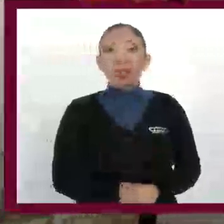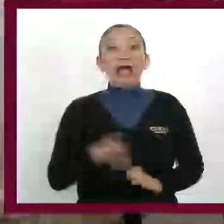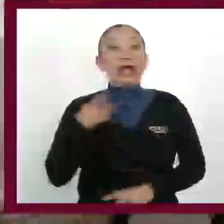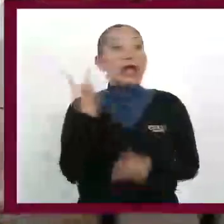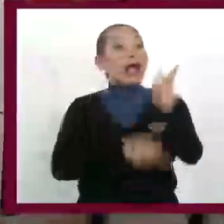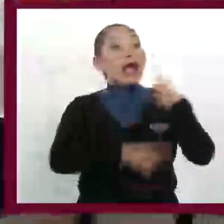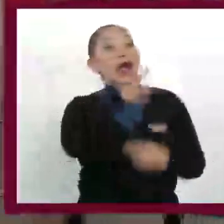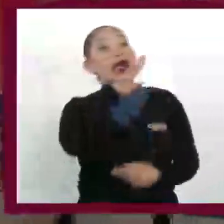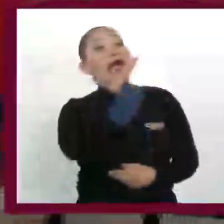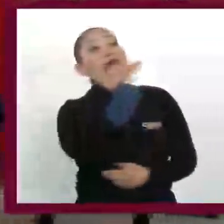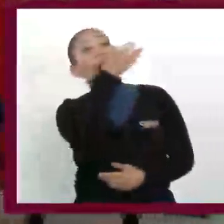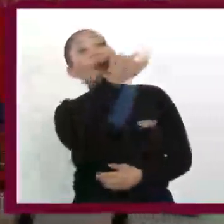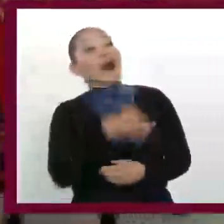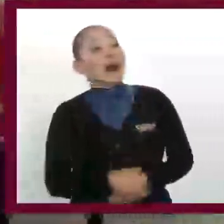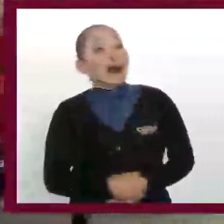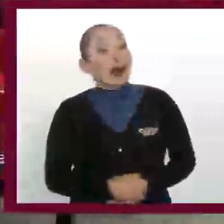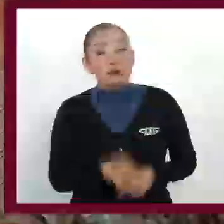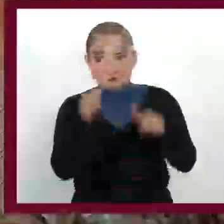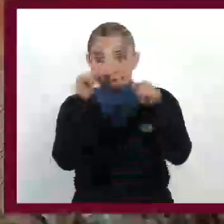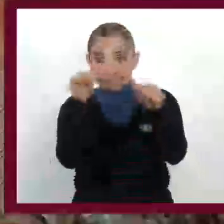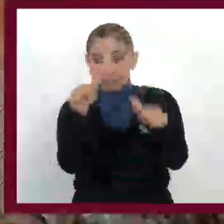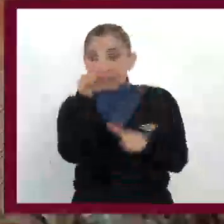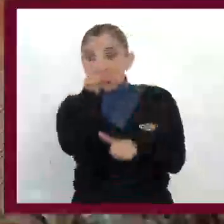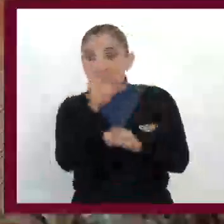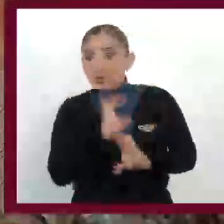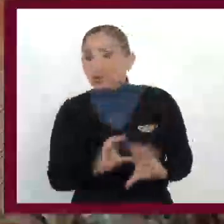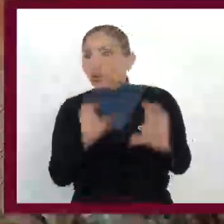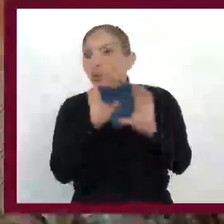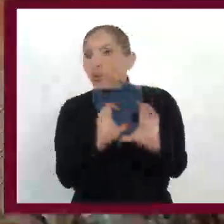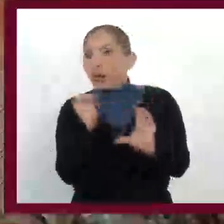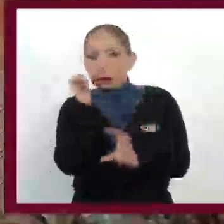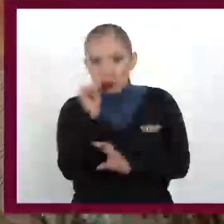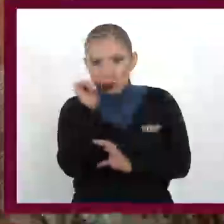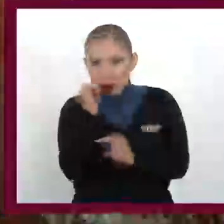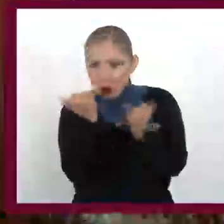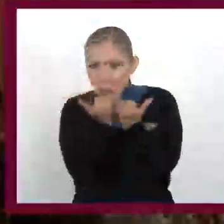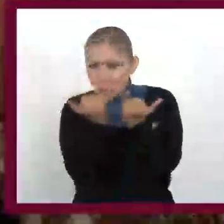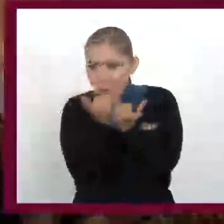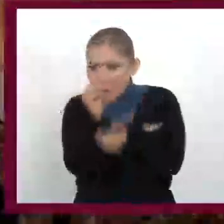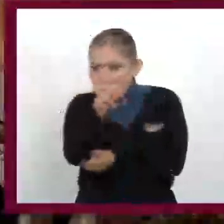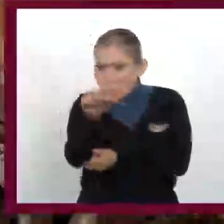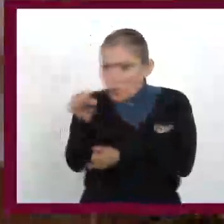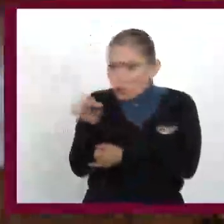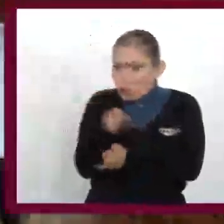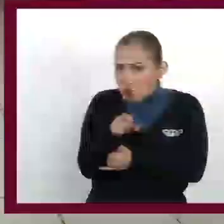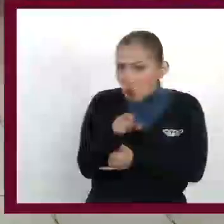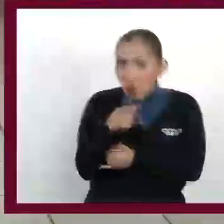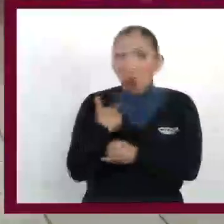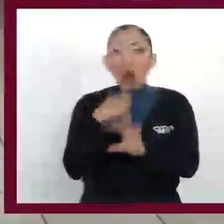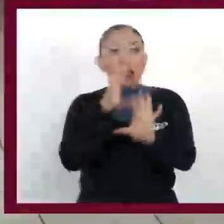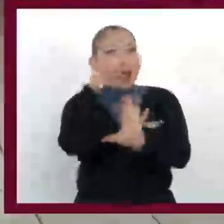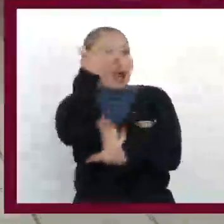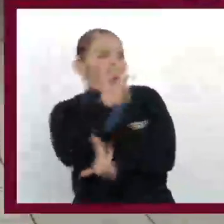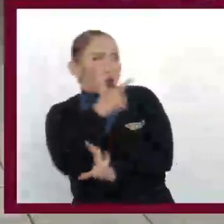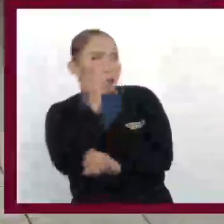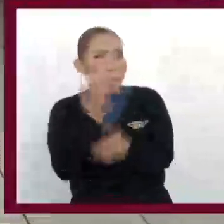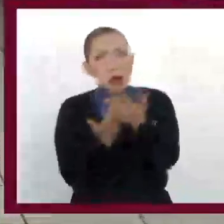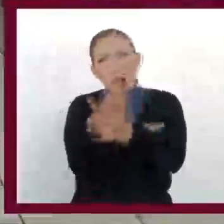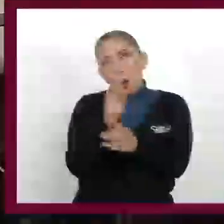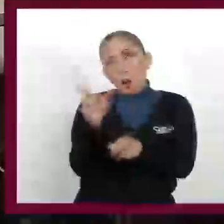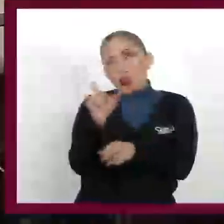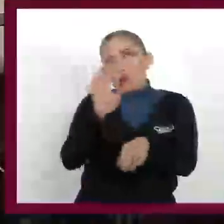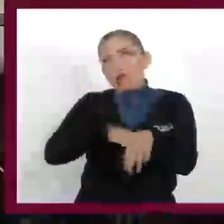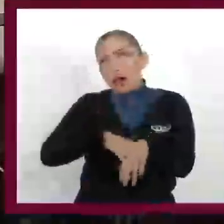Ya llegué, mamá. Mantente atento si lo que cantas es siempre de un mismo estilo y si cantas más por la noche o la